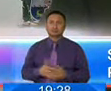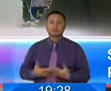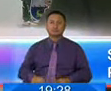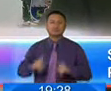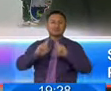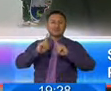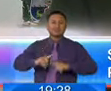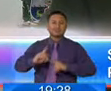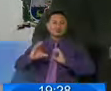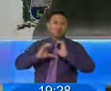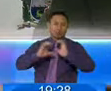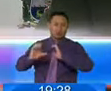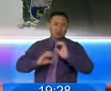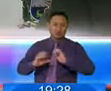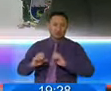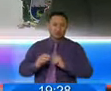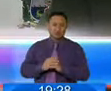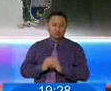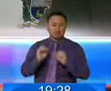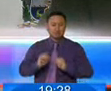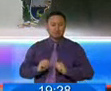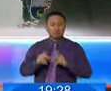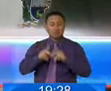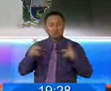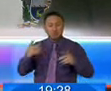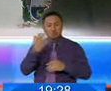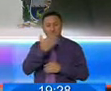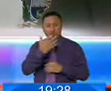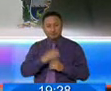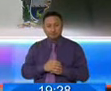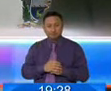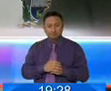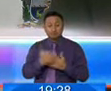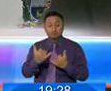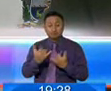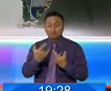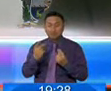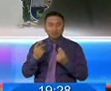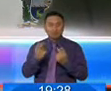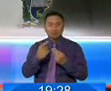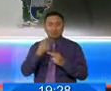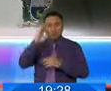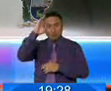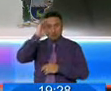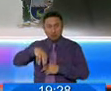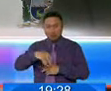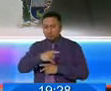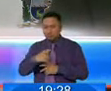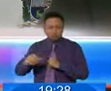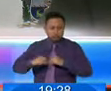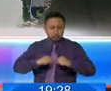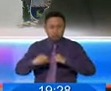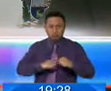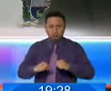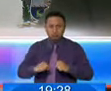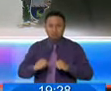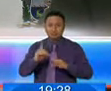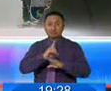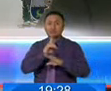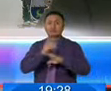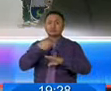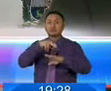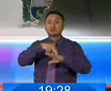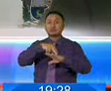de varios medios de comunicación y de prensa escrita y hablada. Y esta es la respuesta inmediata que hemos dado nosotros como Dirección Nacional de